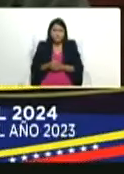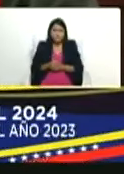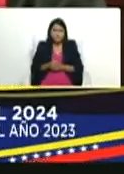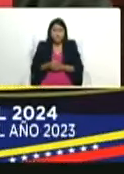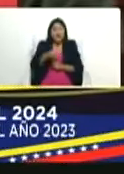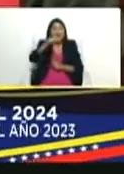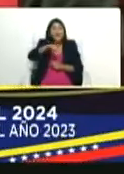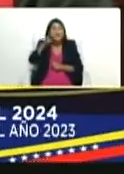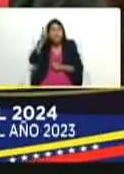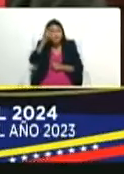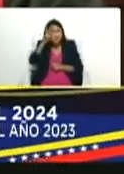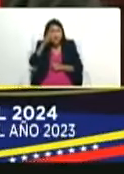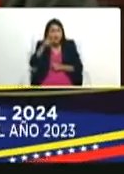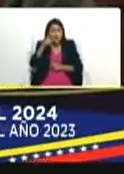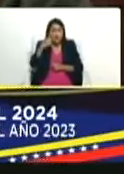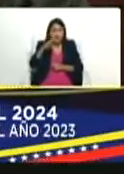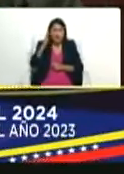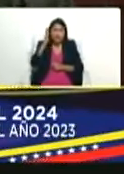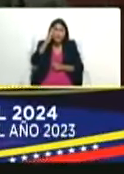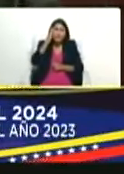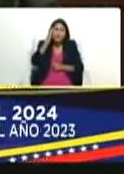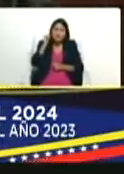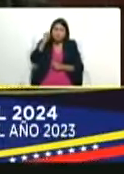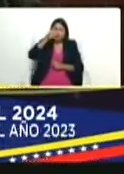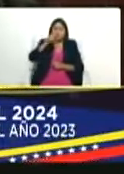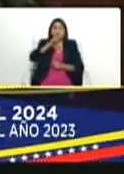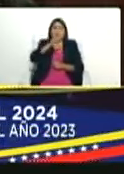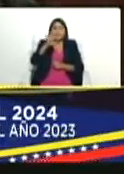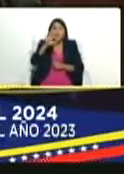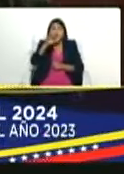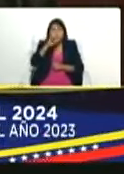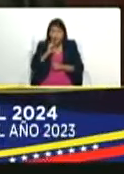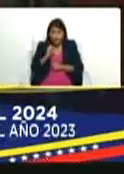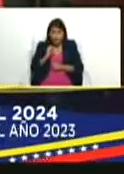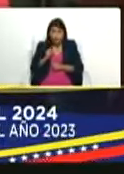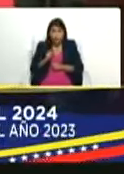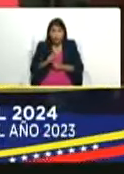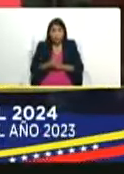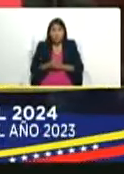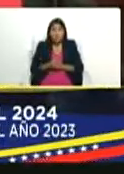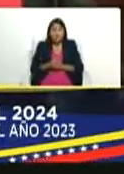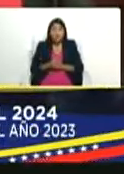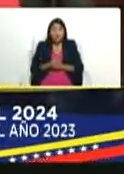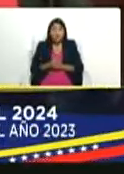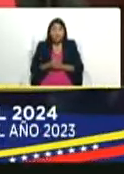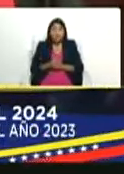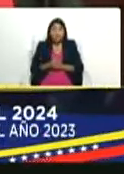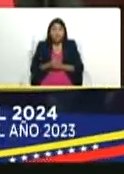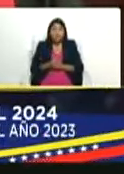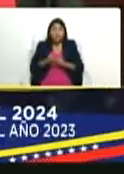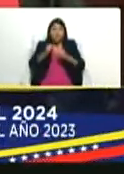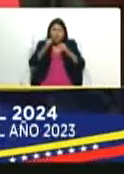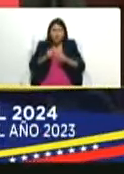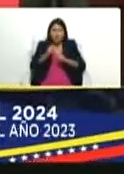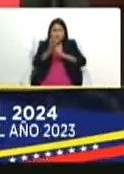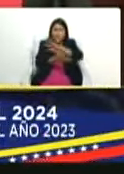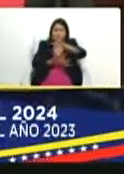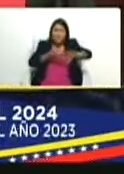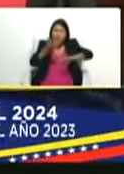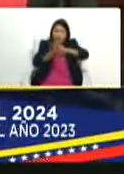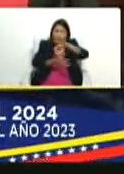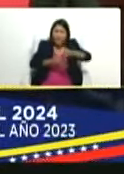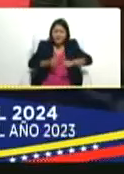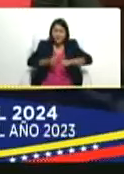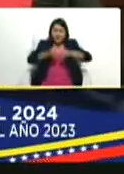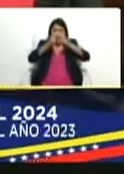Venezuela padece desde hace 25 años una guerra de agresión como todas las